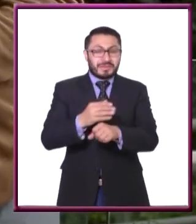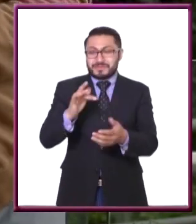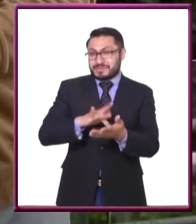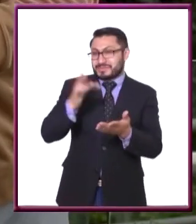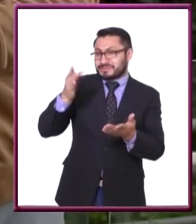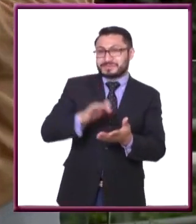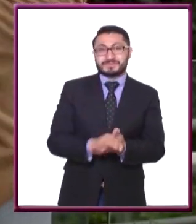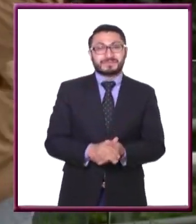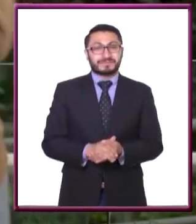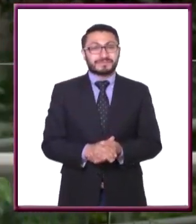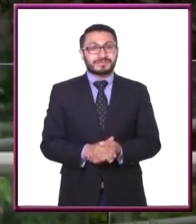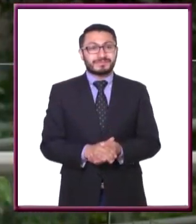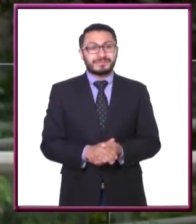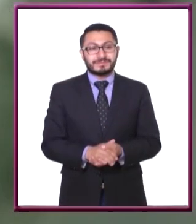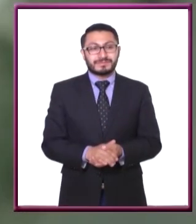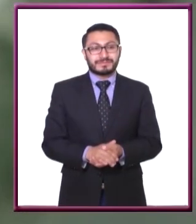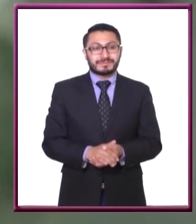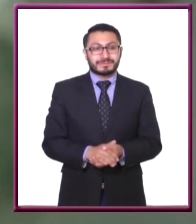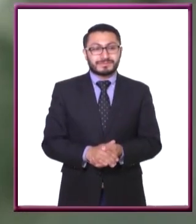resolverlo. Gracias.